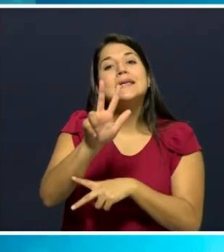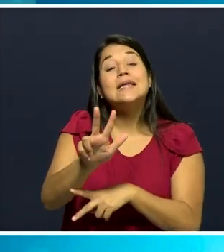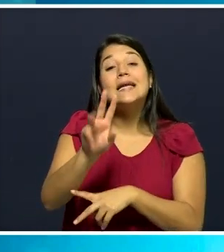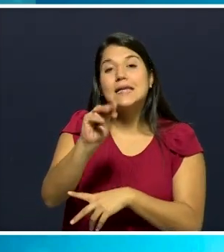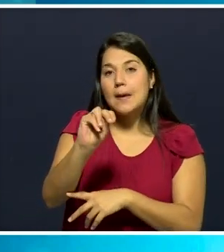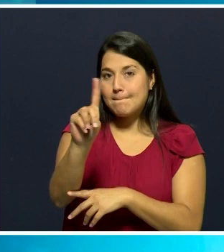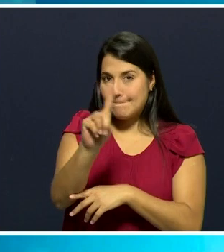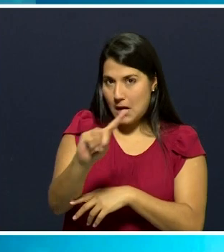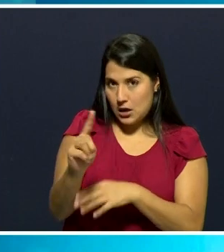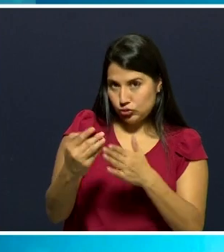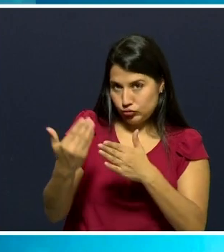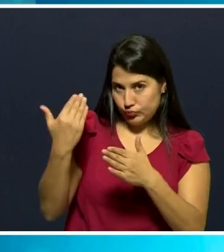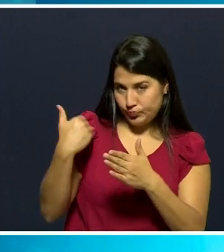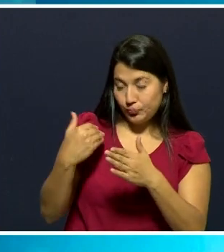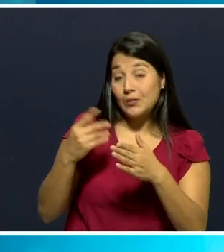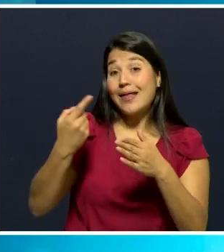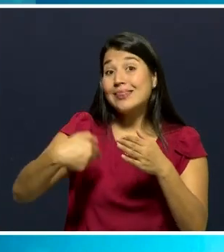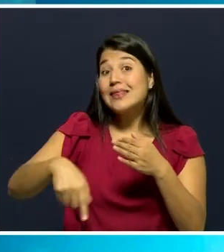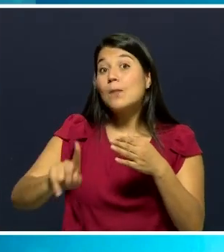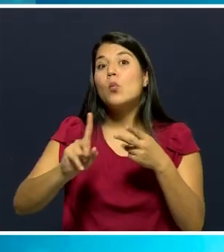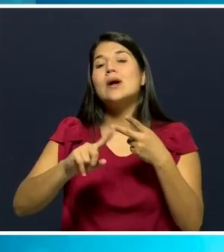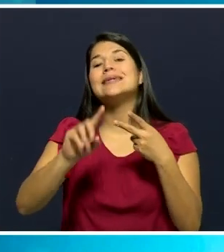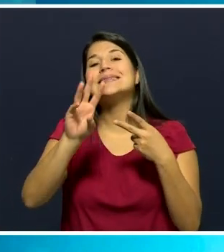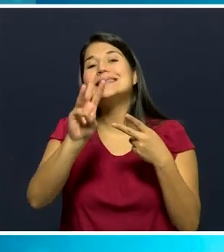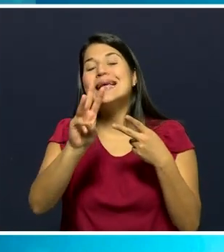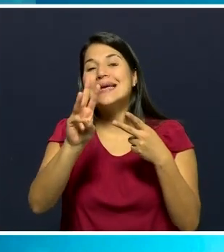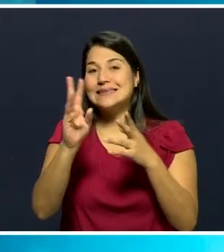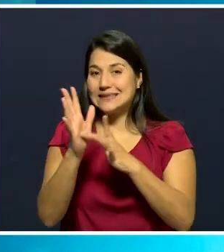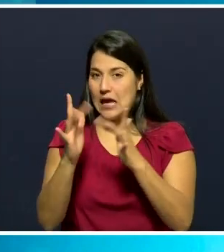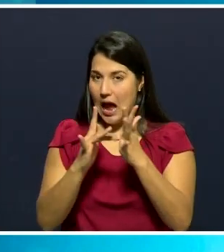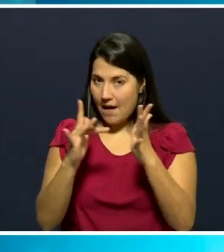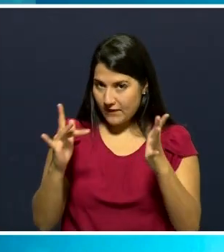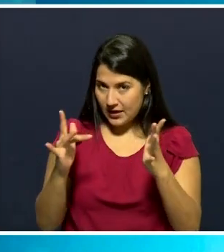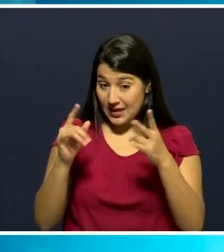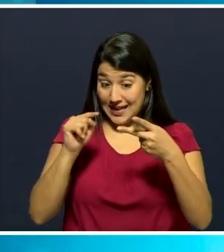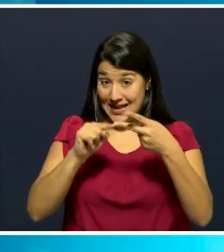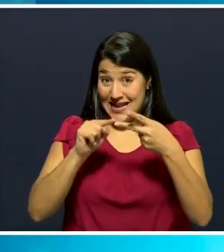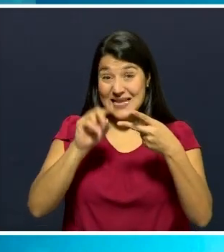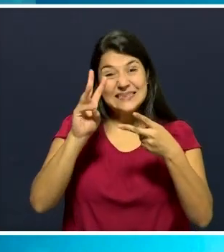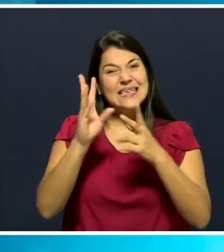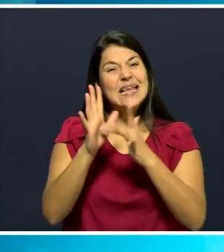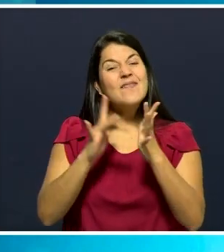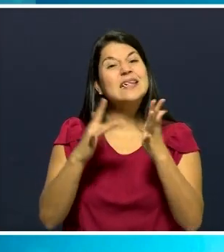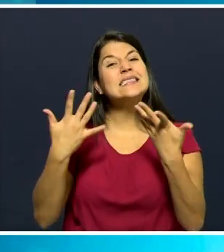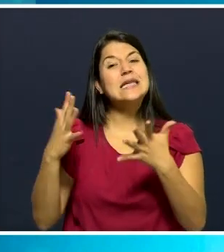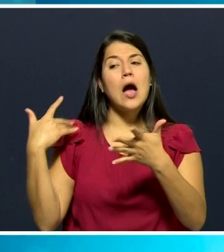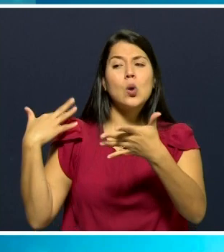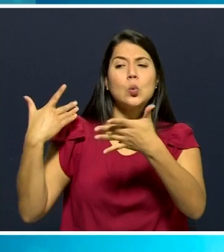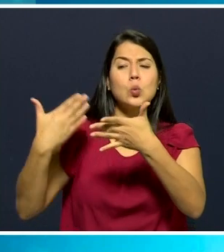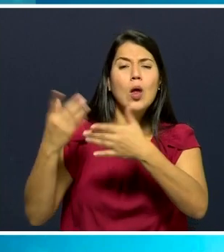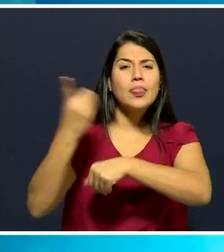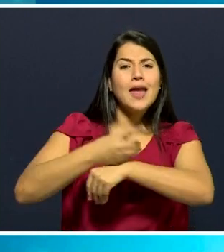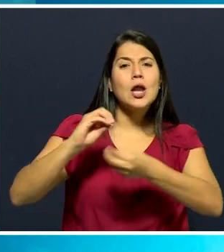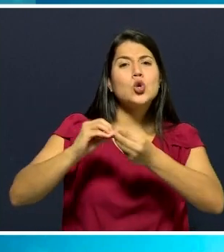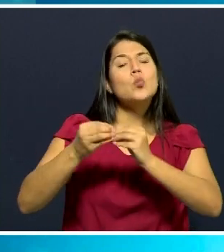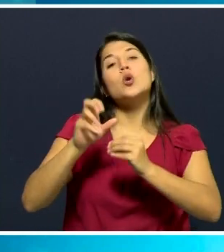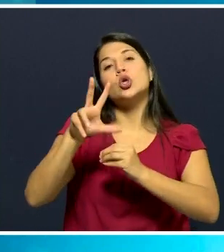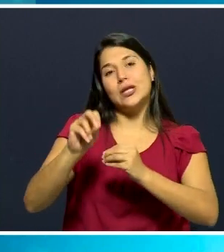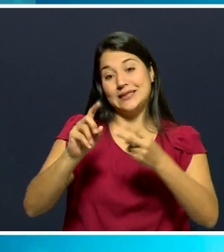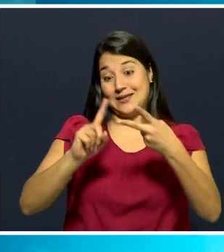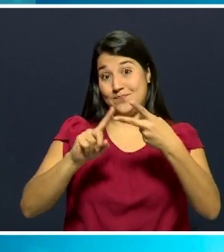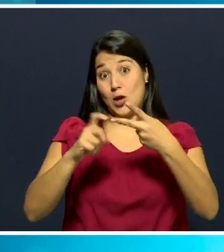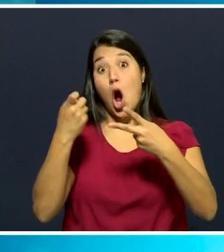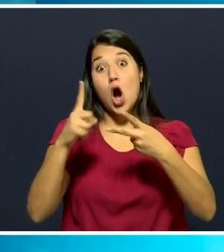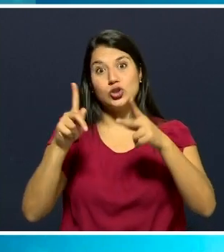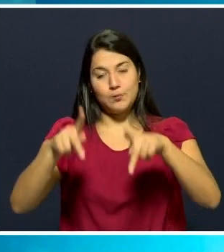marzo. El 6 de abril, es decir, el día 30 de la pandemia, habían 11 recuperados ya y para el 16 de abril,